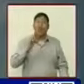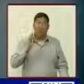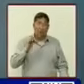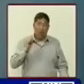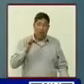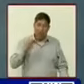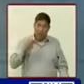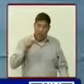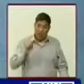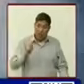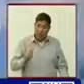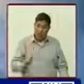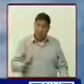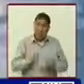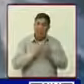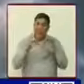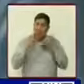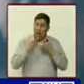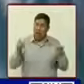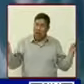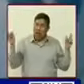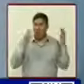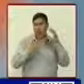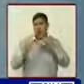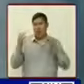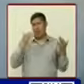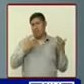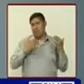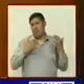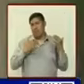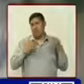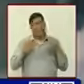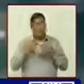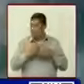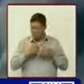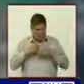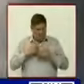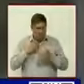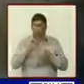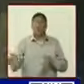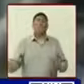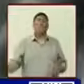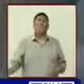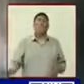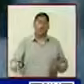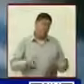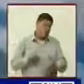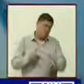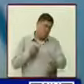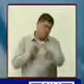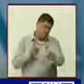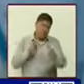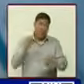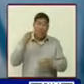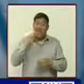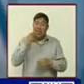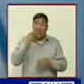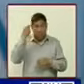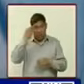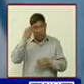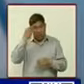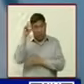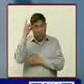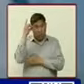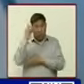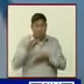formal de guerra, lo que convirtió a ese hecho en una invasión hostil. El pretexto que usó Chile para este acto fue que el gobierno boliviano elevó